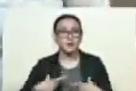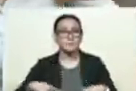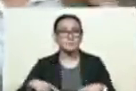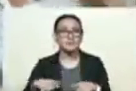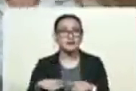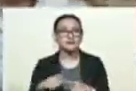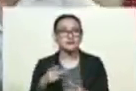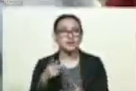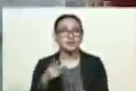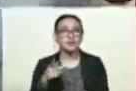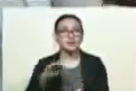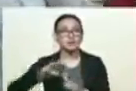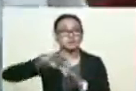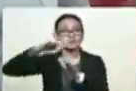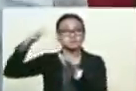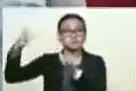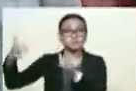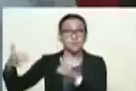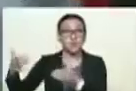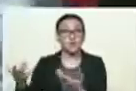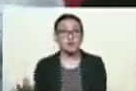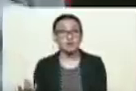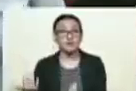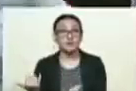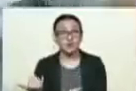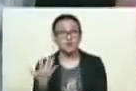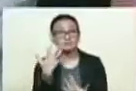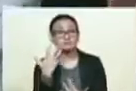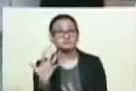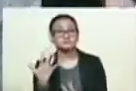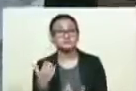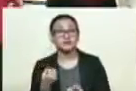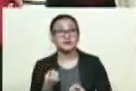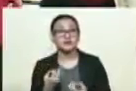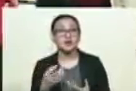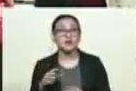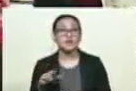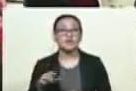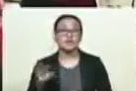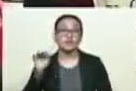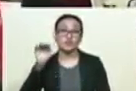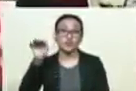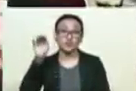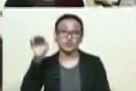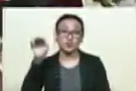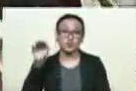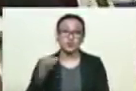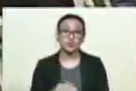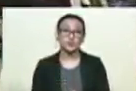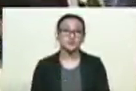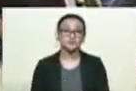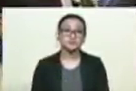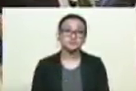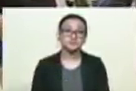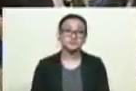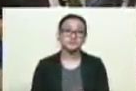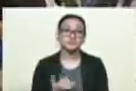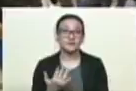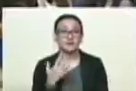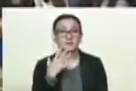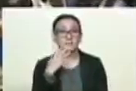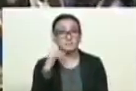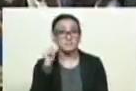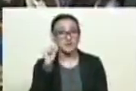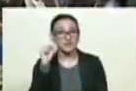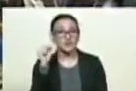del poliedro de Caracas. Ustedes son la garantía del futuro y de esta manera el jefe